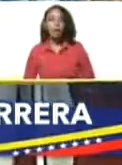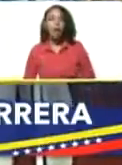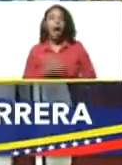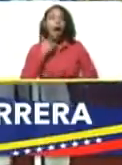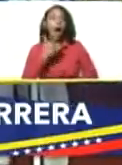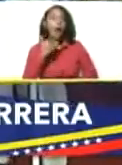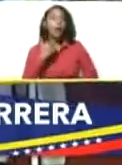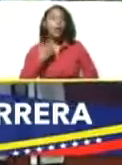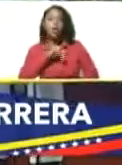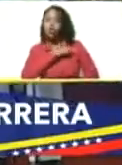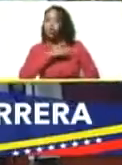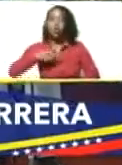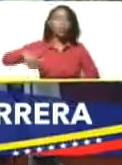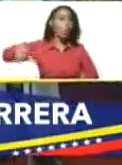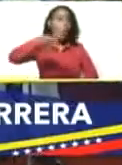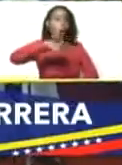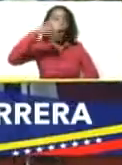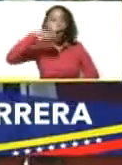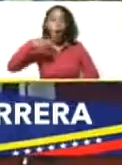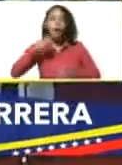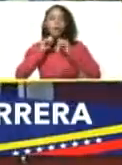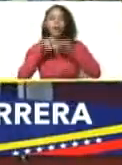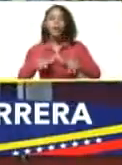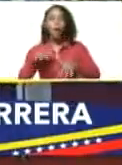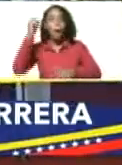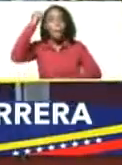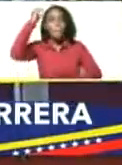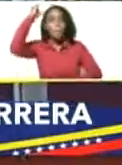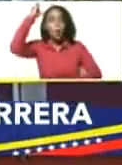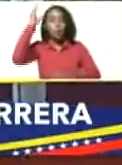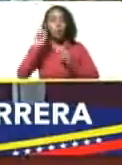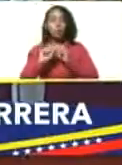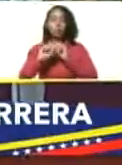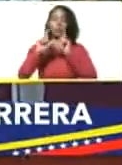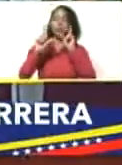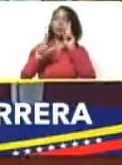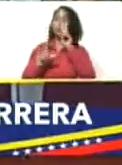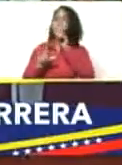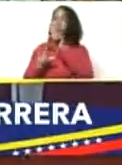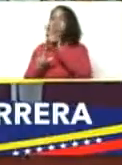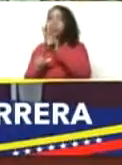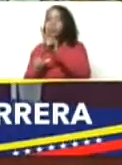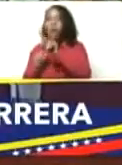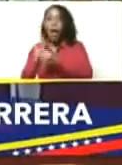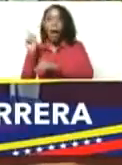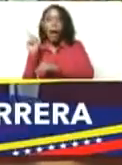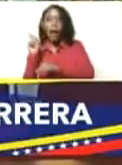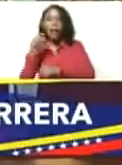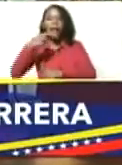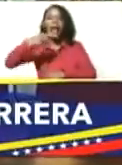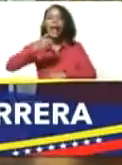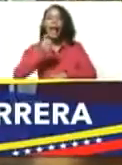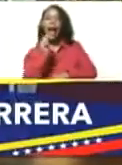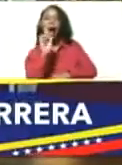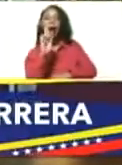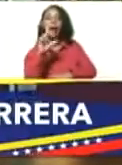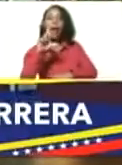algo que hemos perdido tanto hoy, que es la capacidad de admirar, era Arle.